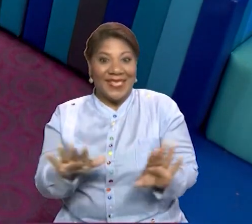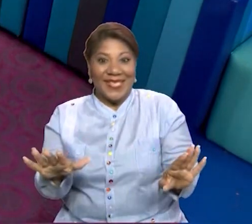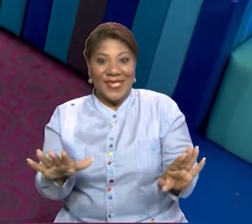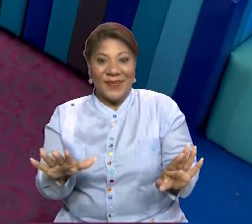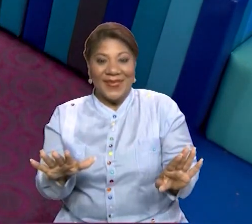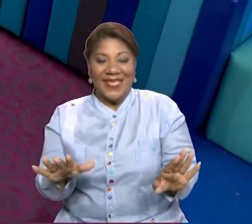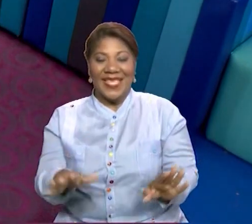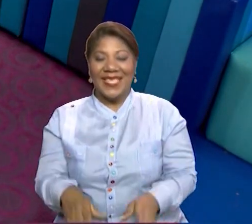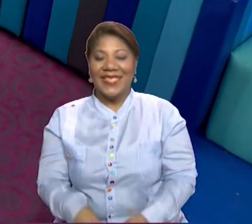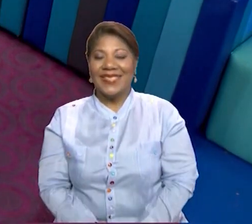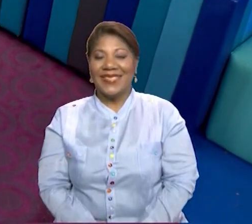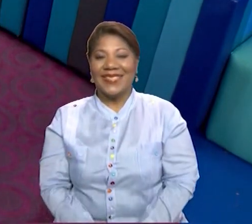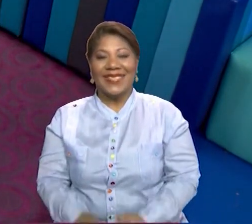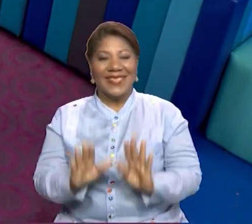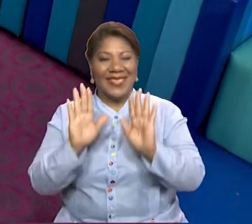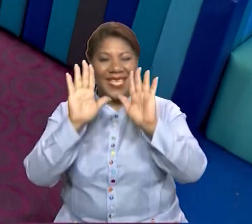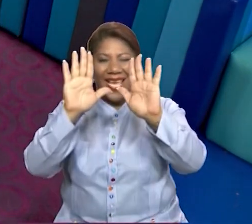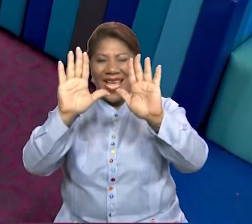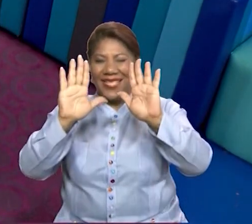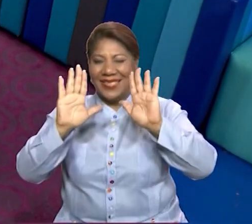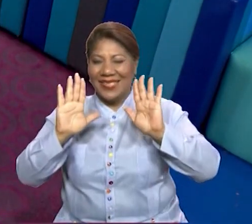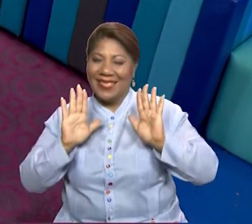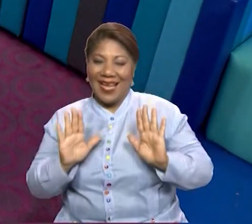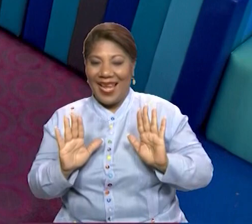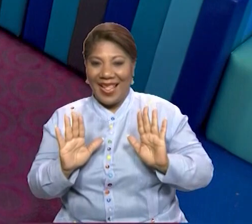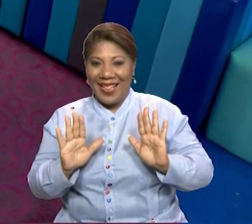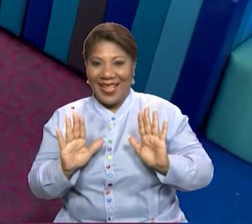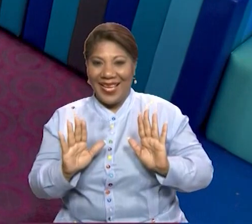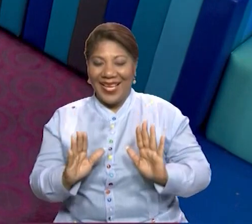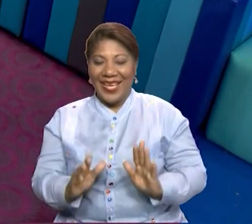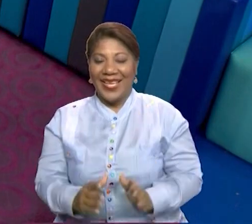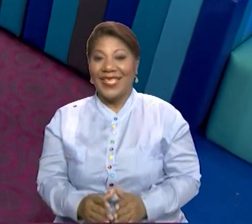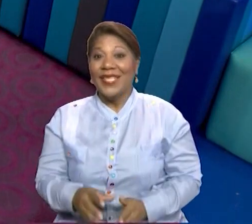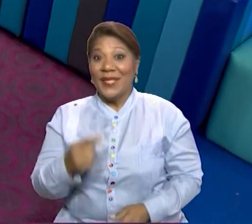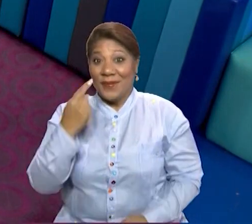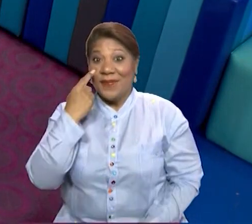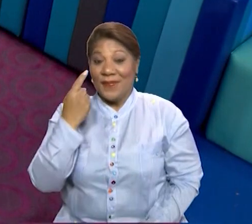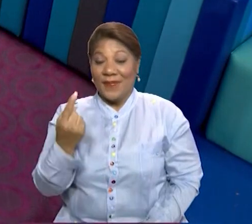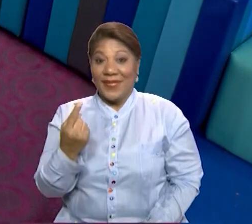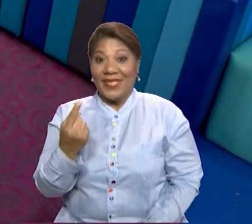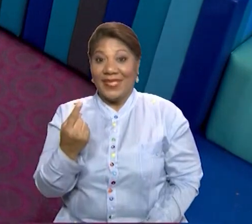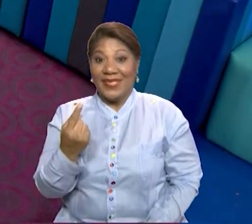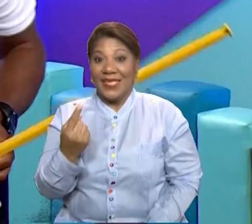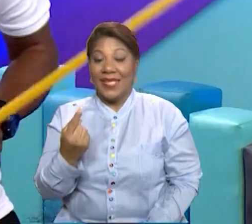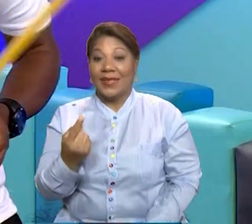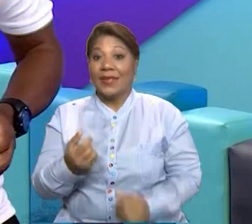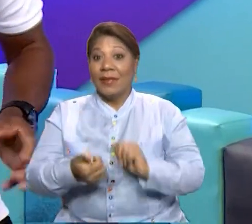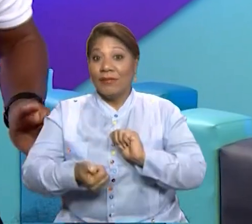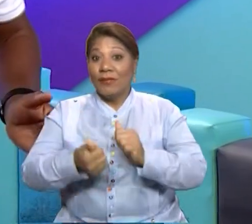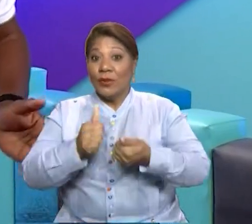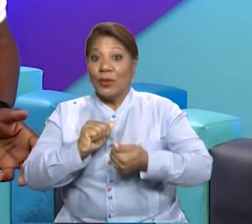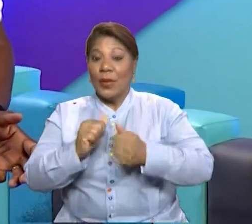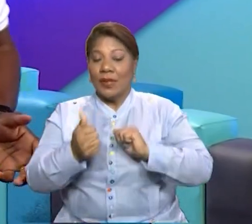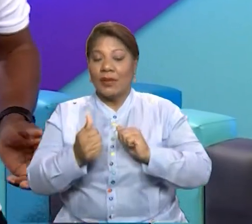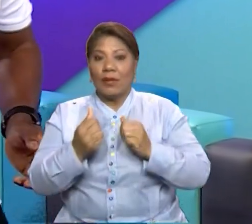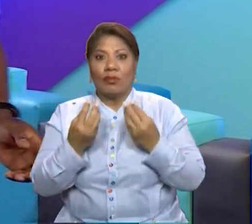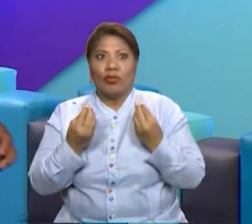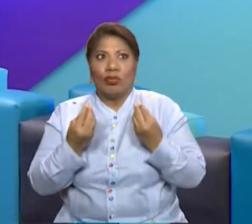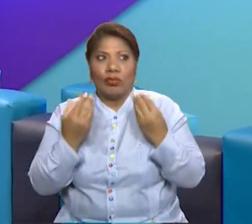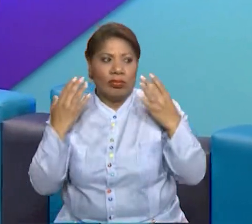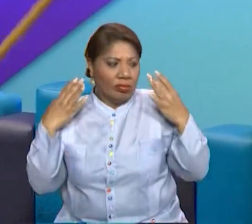1, 2, 3 y 4. Excelente, niños. Muy bien. Como se pudieron dar cuenta, hemos trabajado muchas partes del